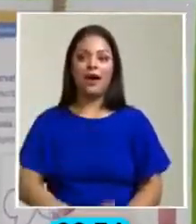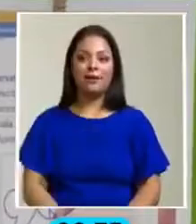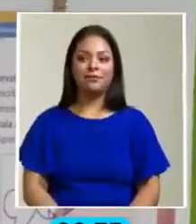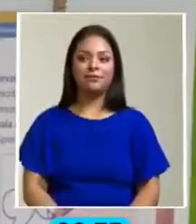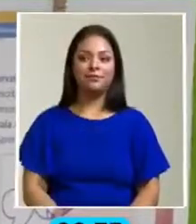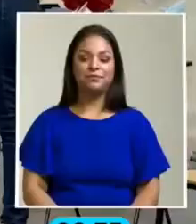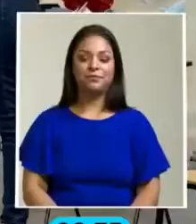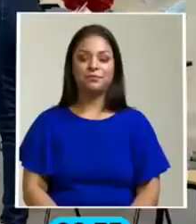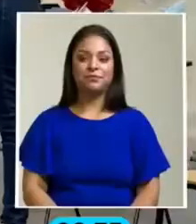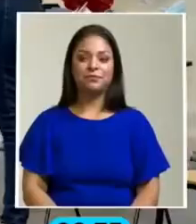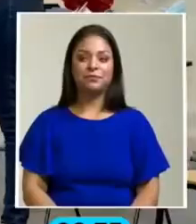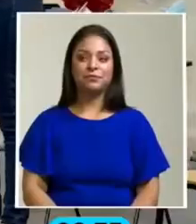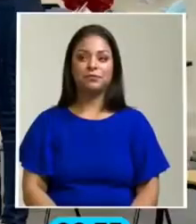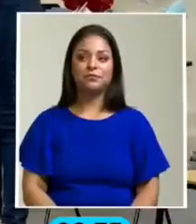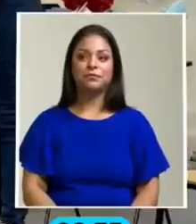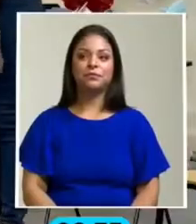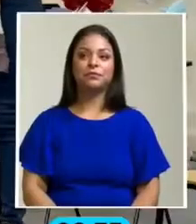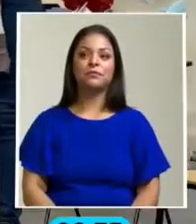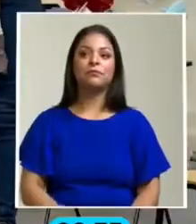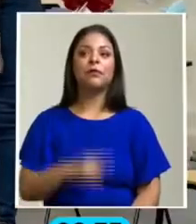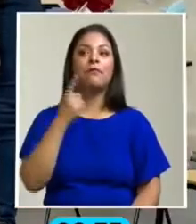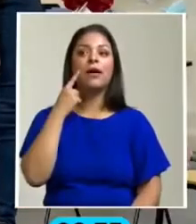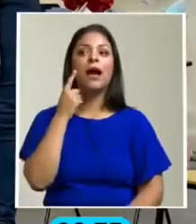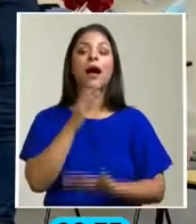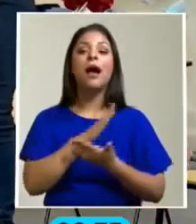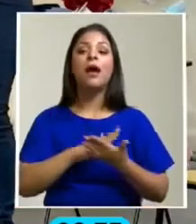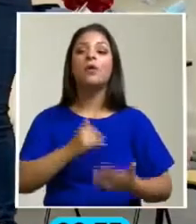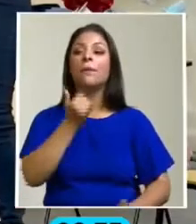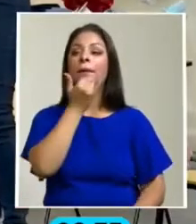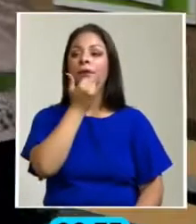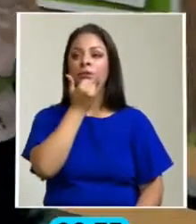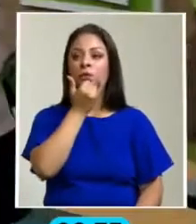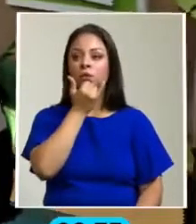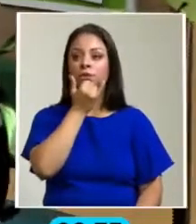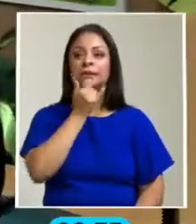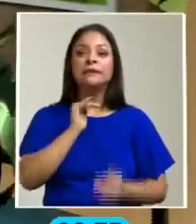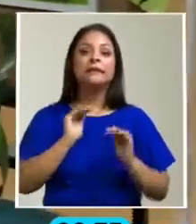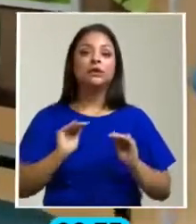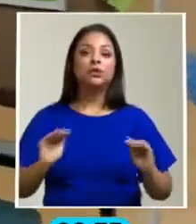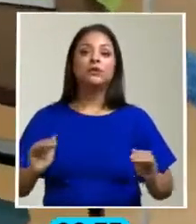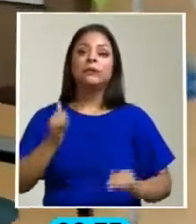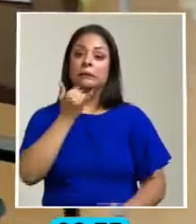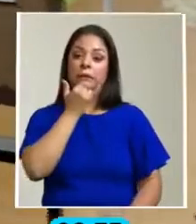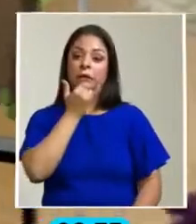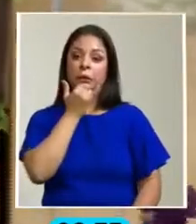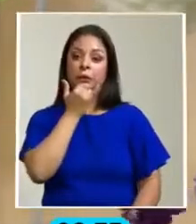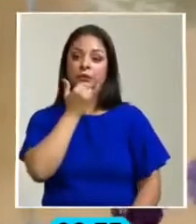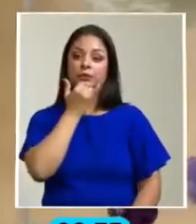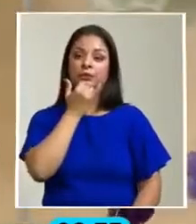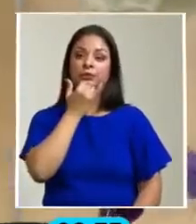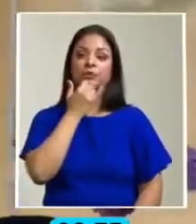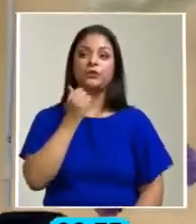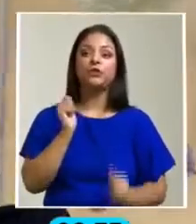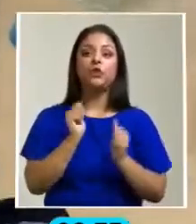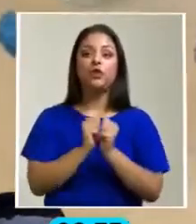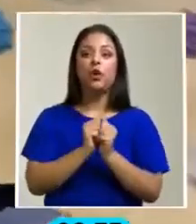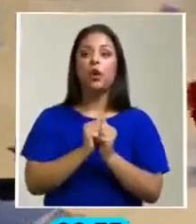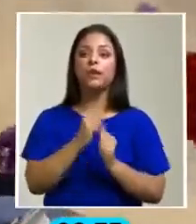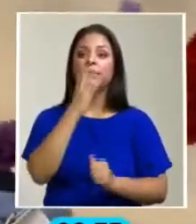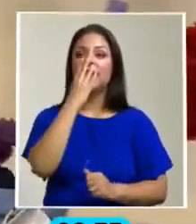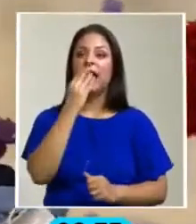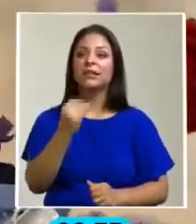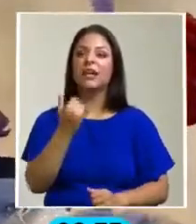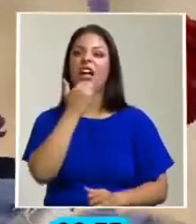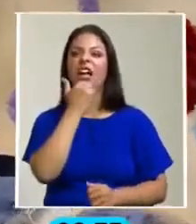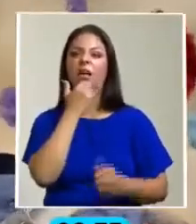Sofi. Pero algo pasó, niños y niñas, y Sofía, algo pasó con la danza. ¿Qué le